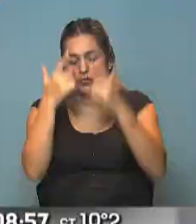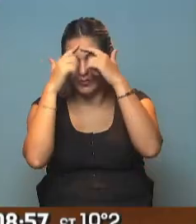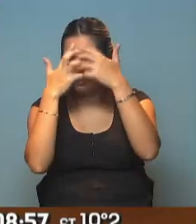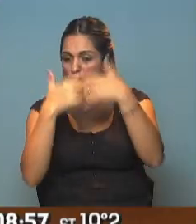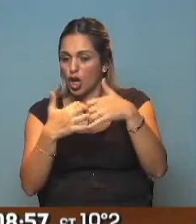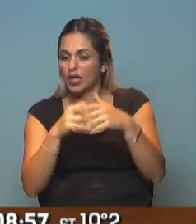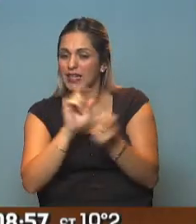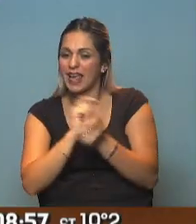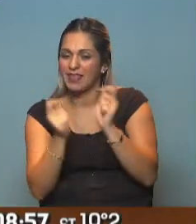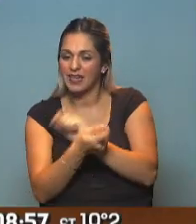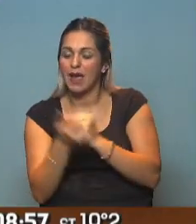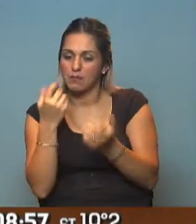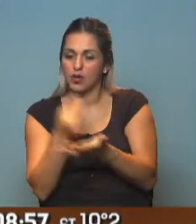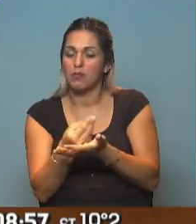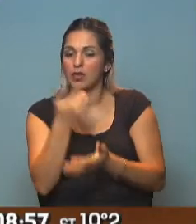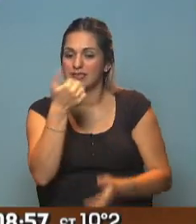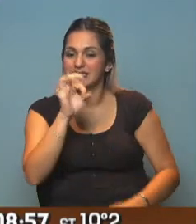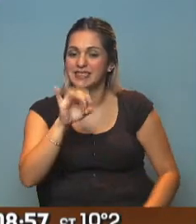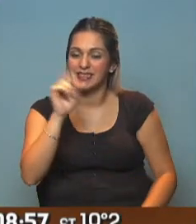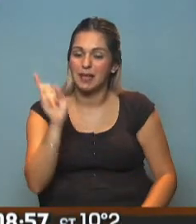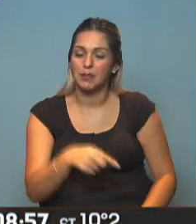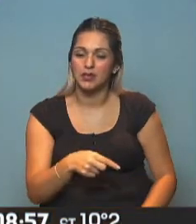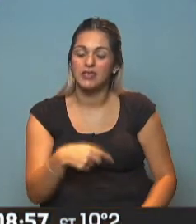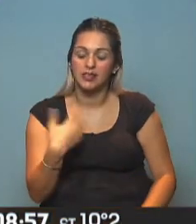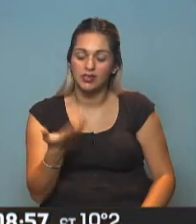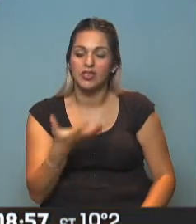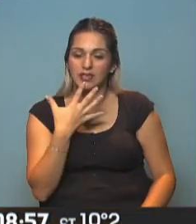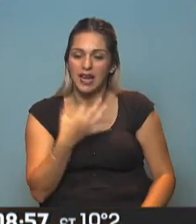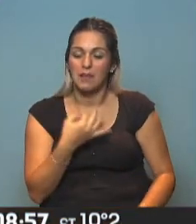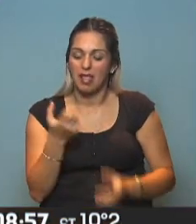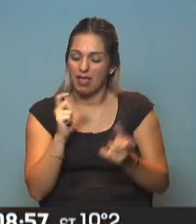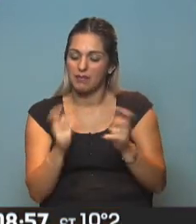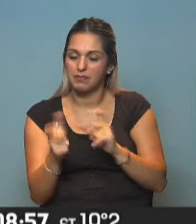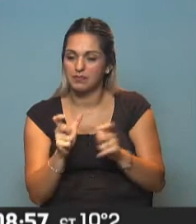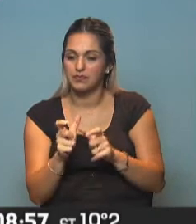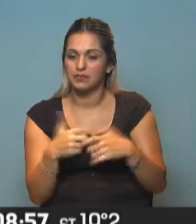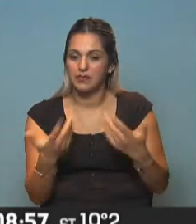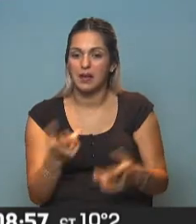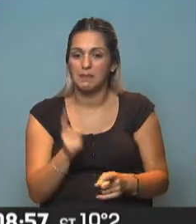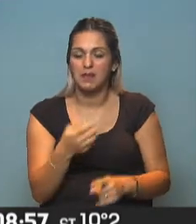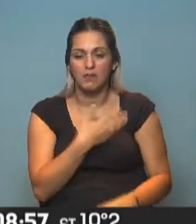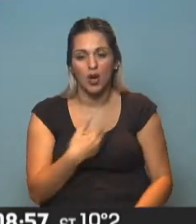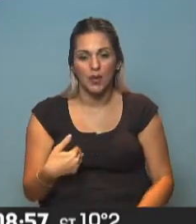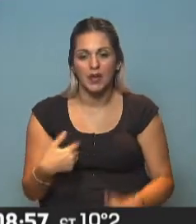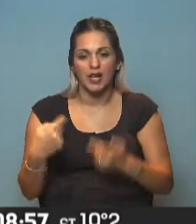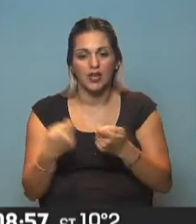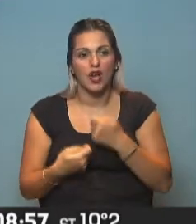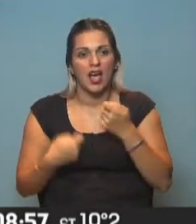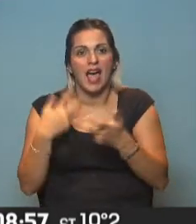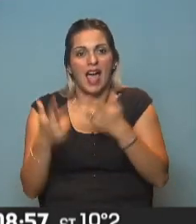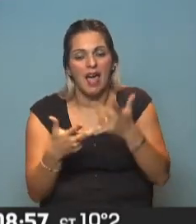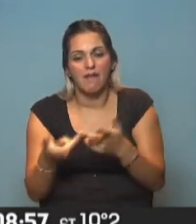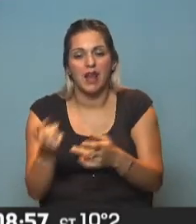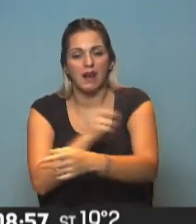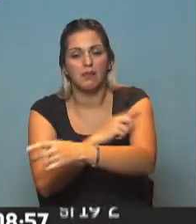cambio que está representada por el 60% y la verdad que es paradójico pensando que el propio gobierno accedió al poder hablando de cambio